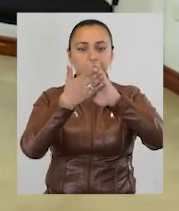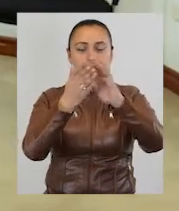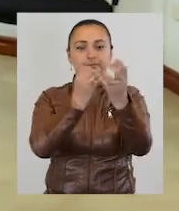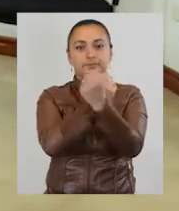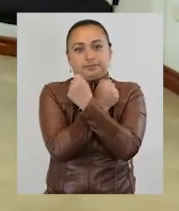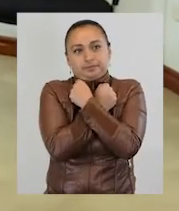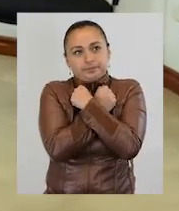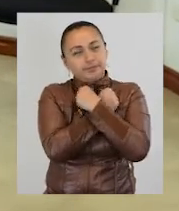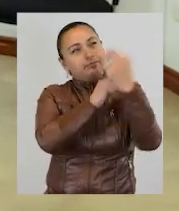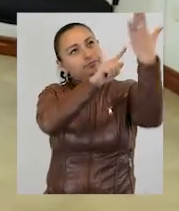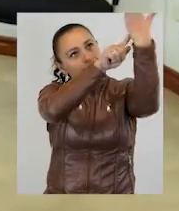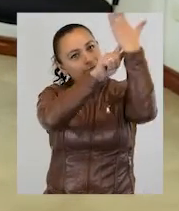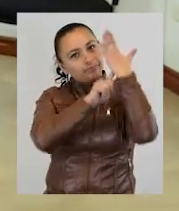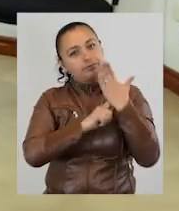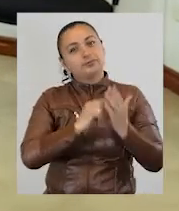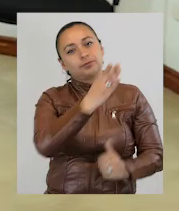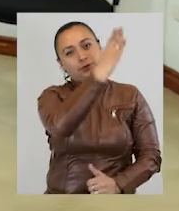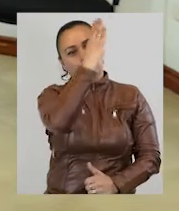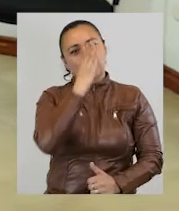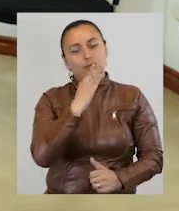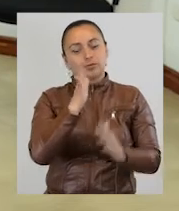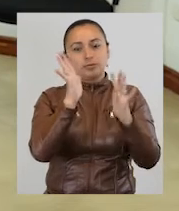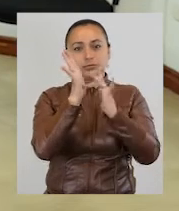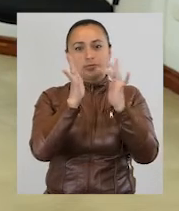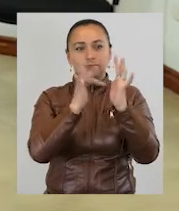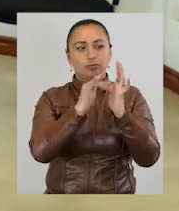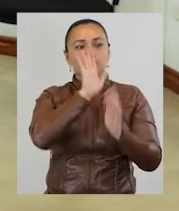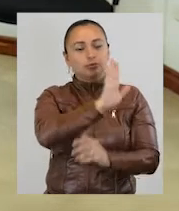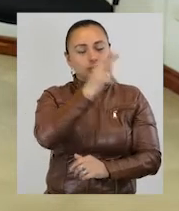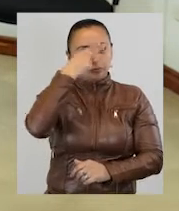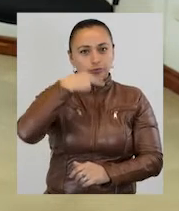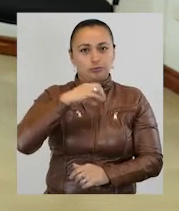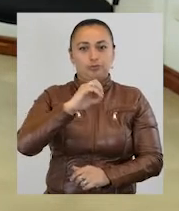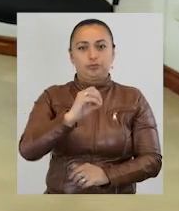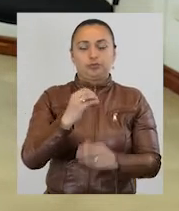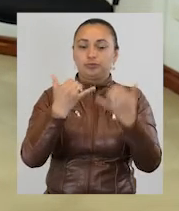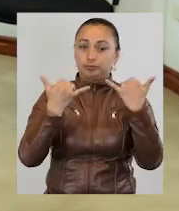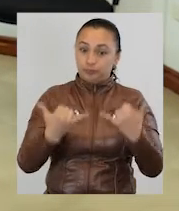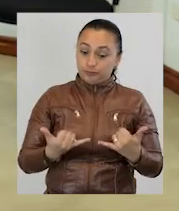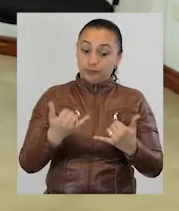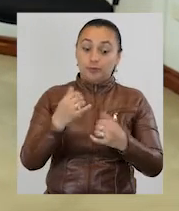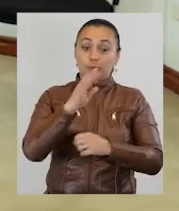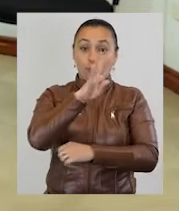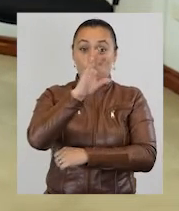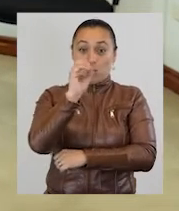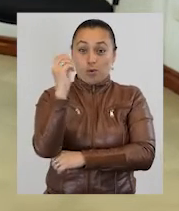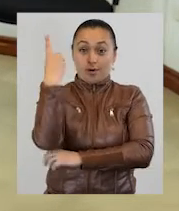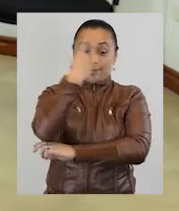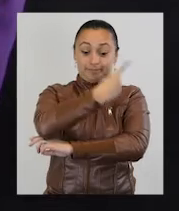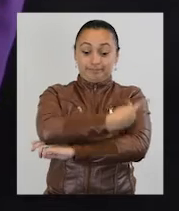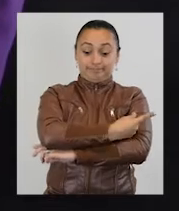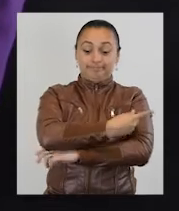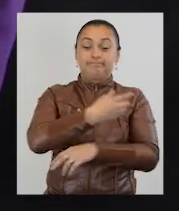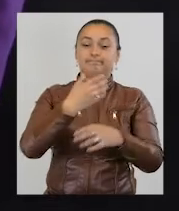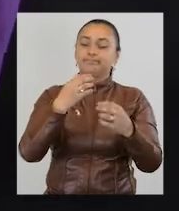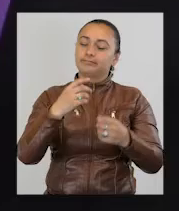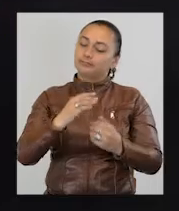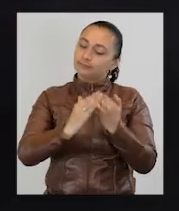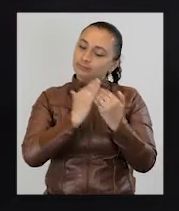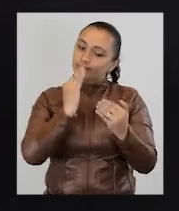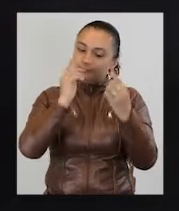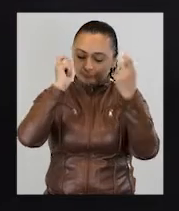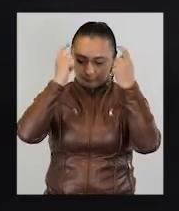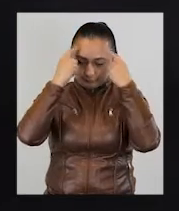y el amor de parte de Dios Padre, de Jesucristo su Hijo, que en este tiempo de Cuaresma nos invita a la